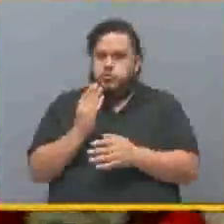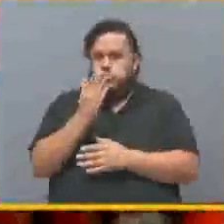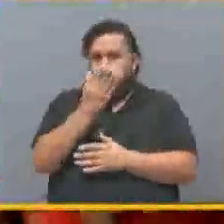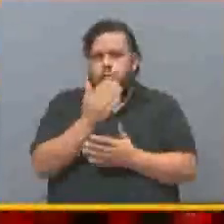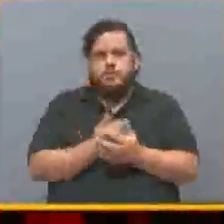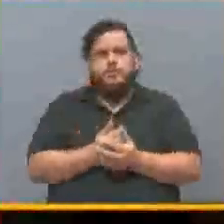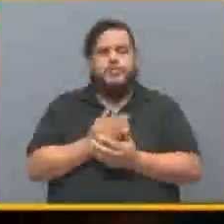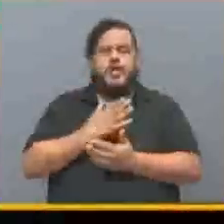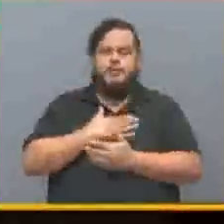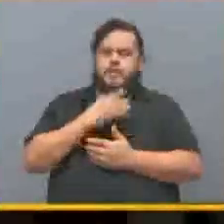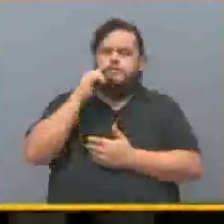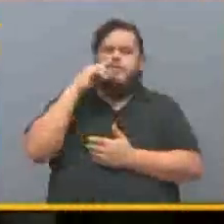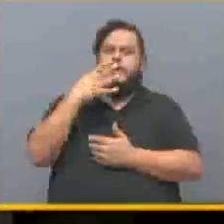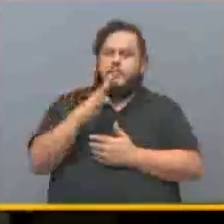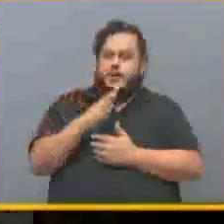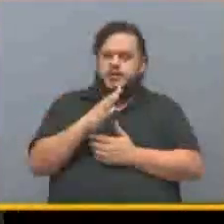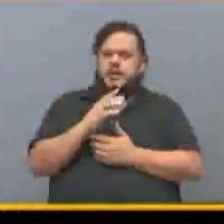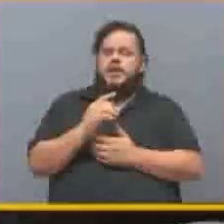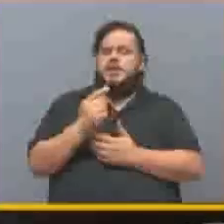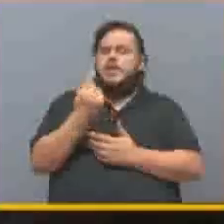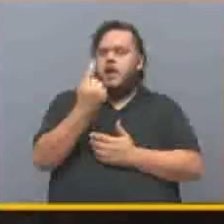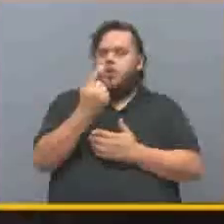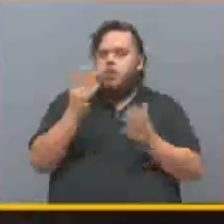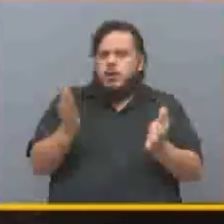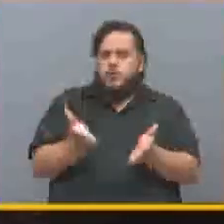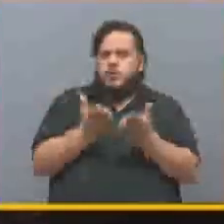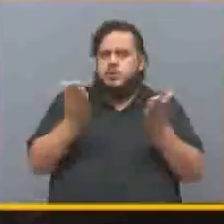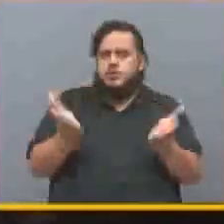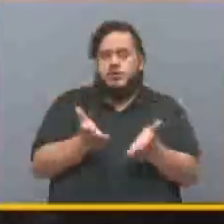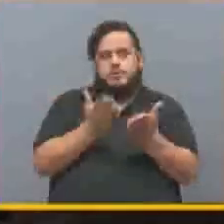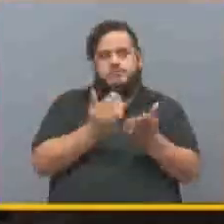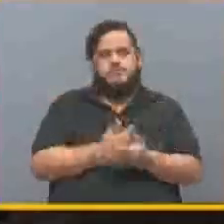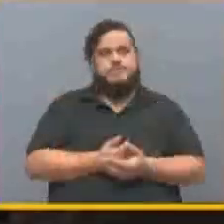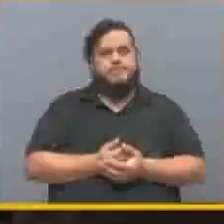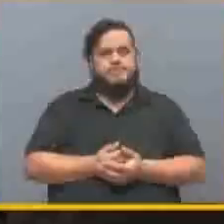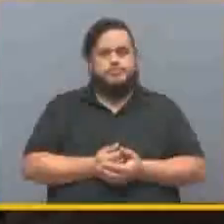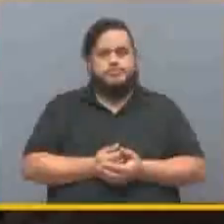las personas que tienen que llegar, me parece que sería un incentivo.